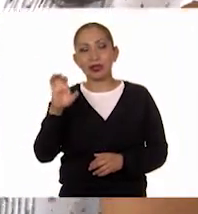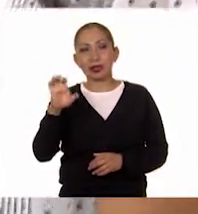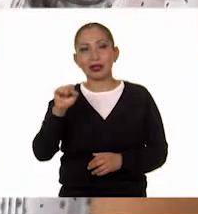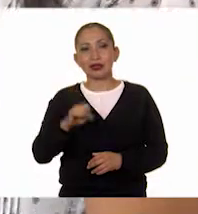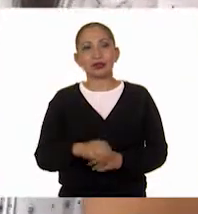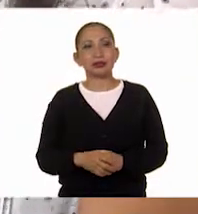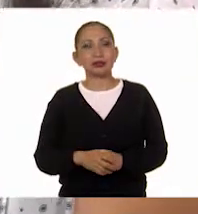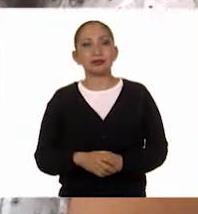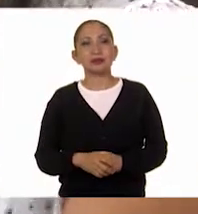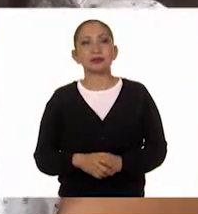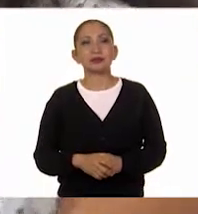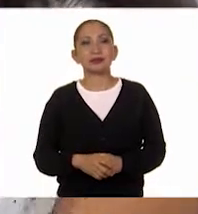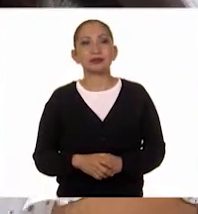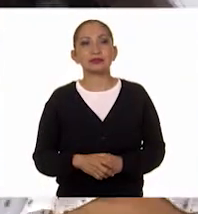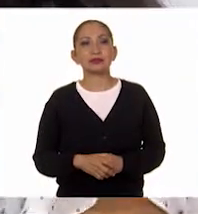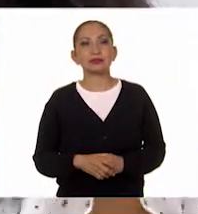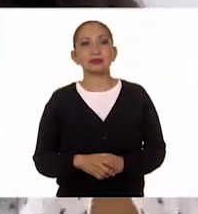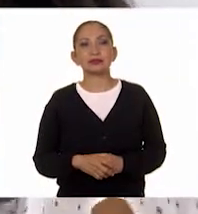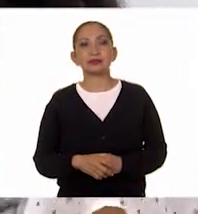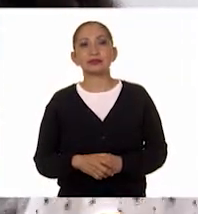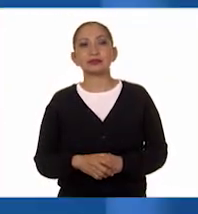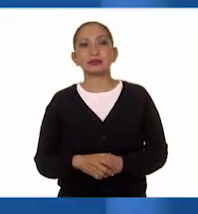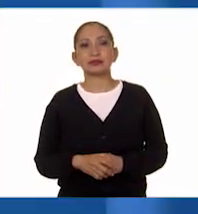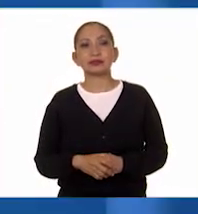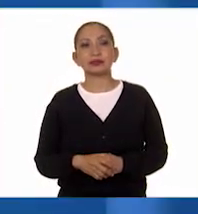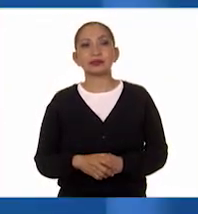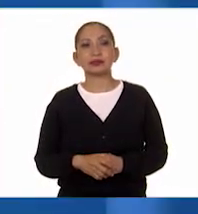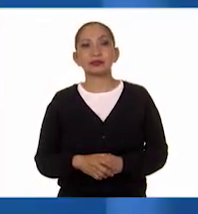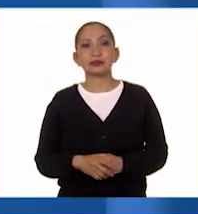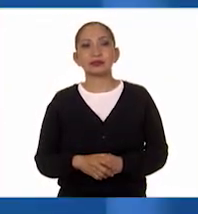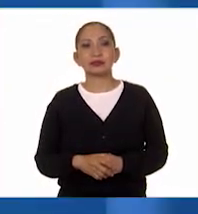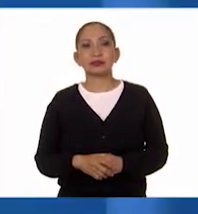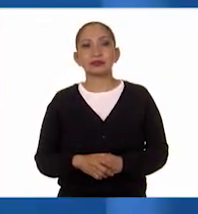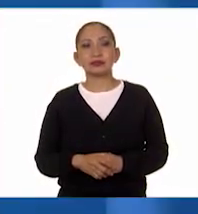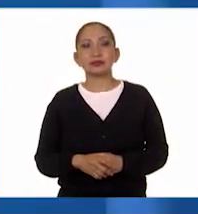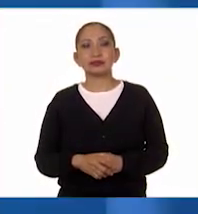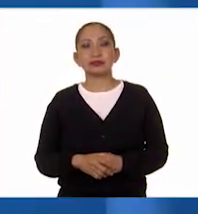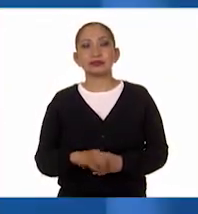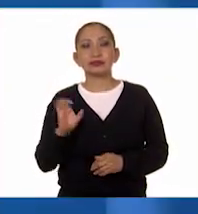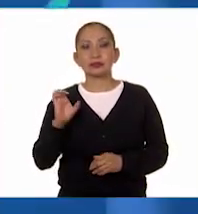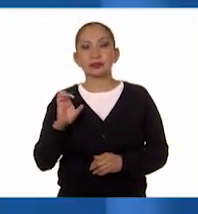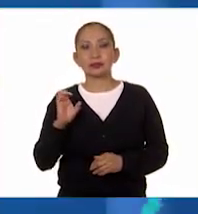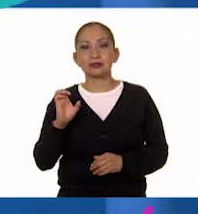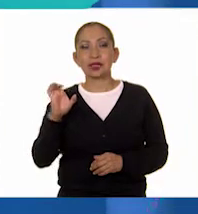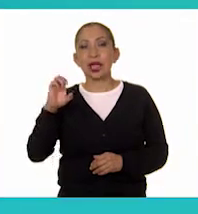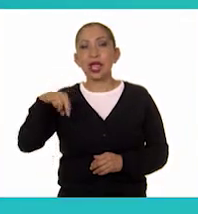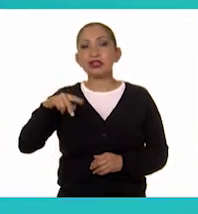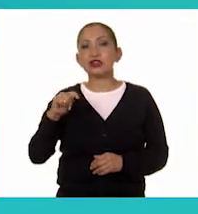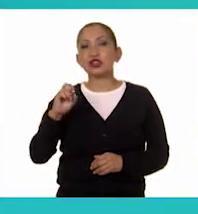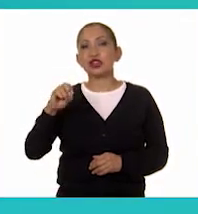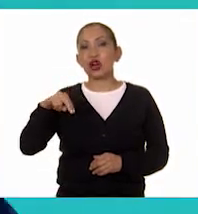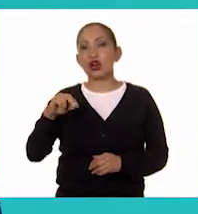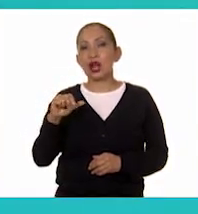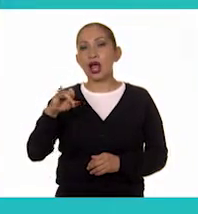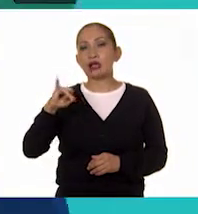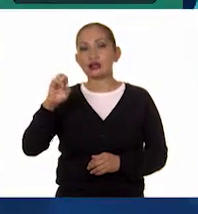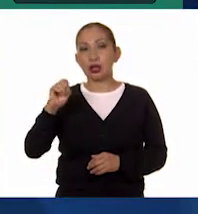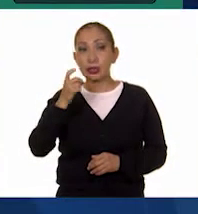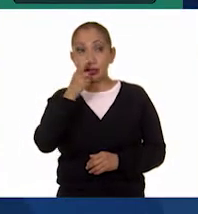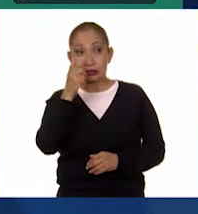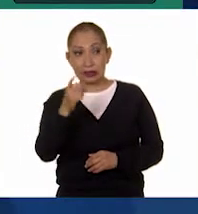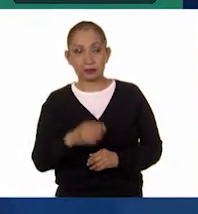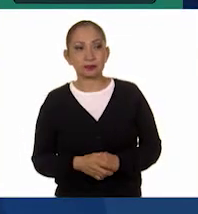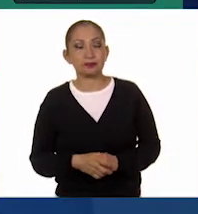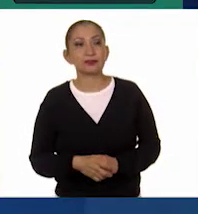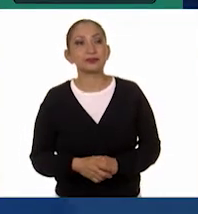S, E, T. Vamos a llegar a la O. Entonación. Aquí está entonación. Dice